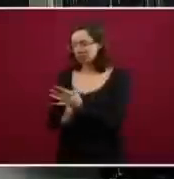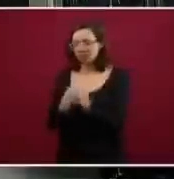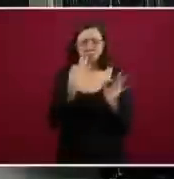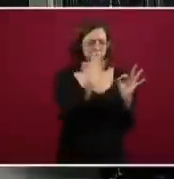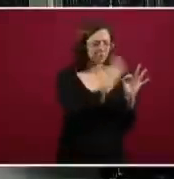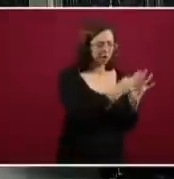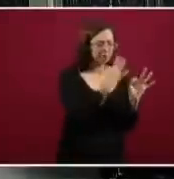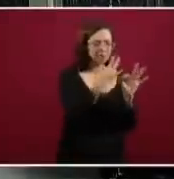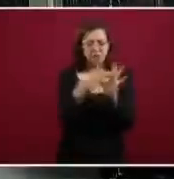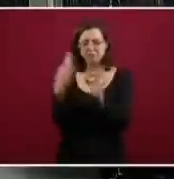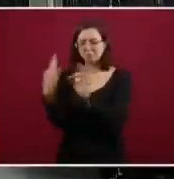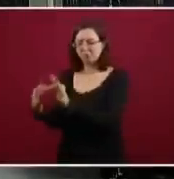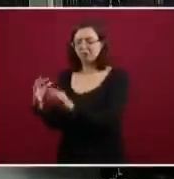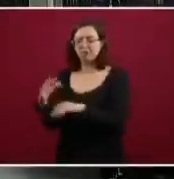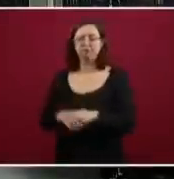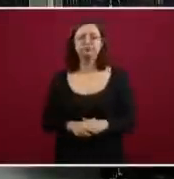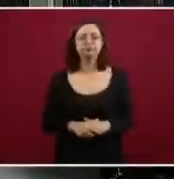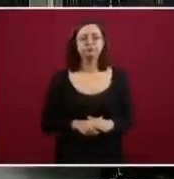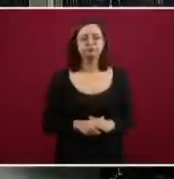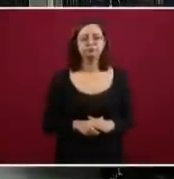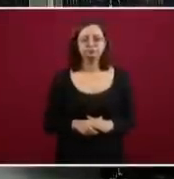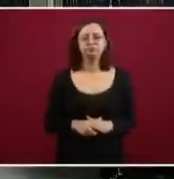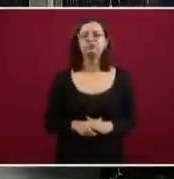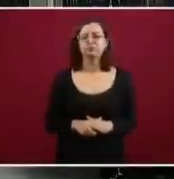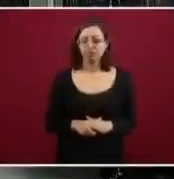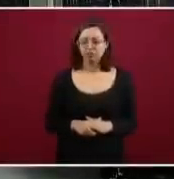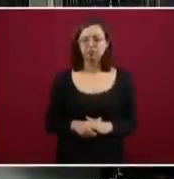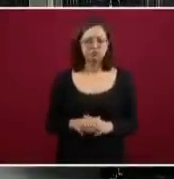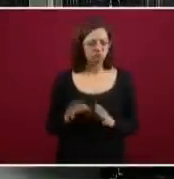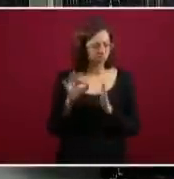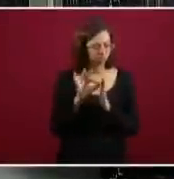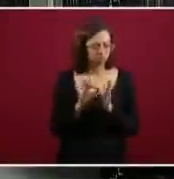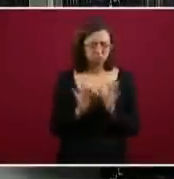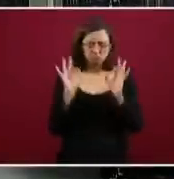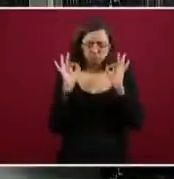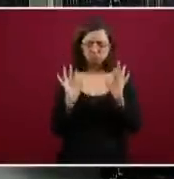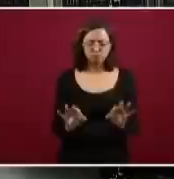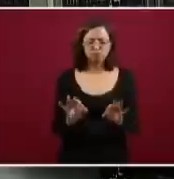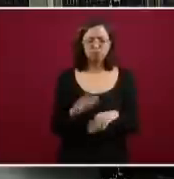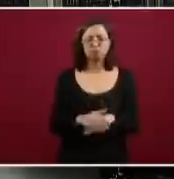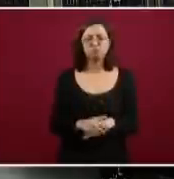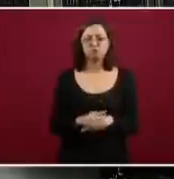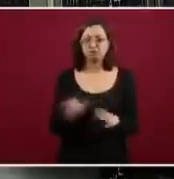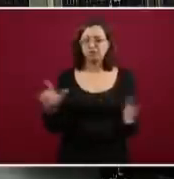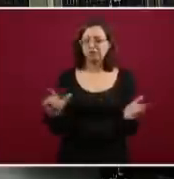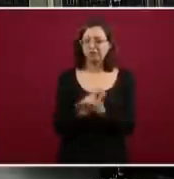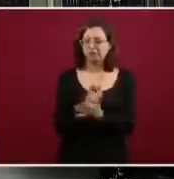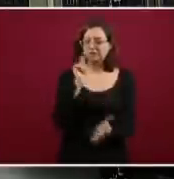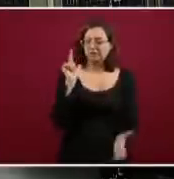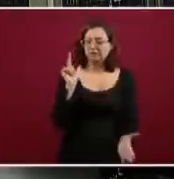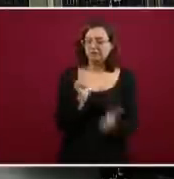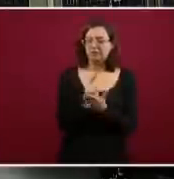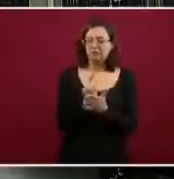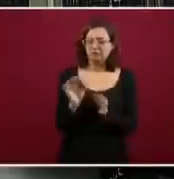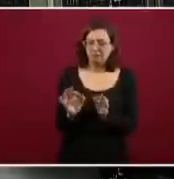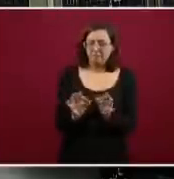precisar si sí puntualizar en el marco de la legalidad